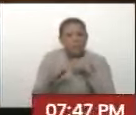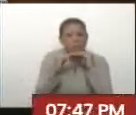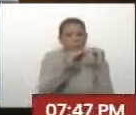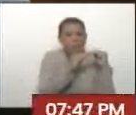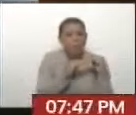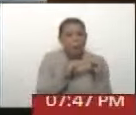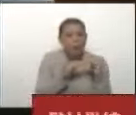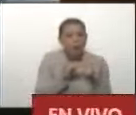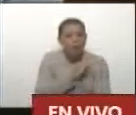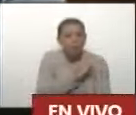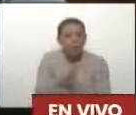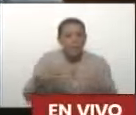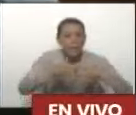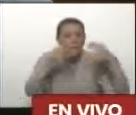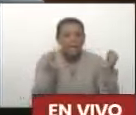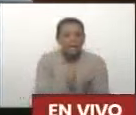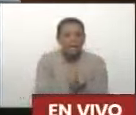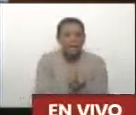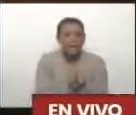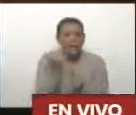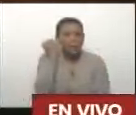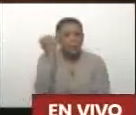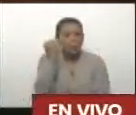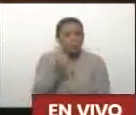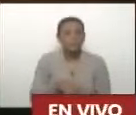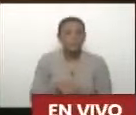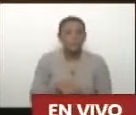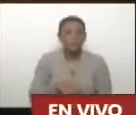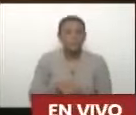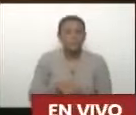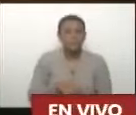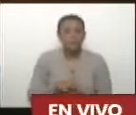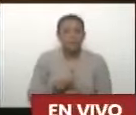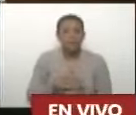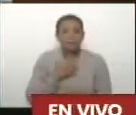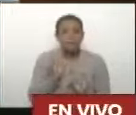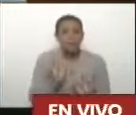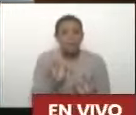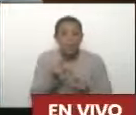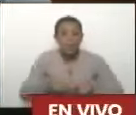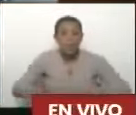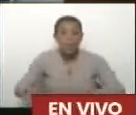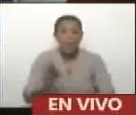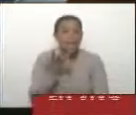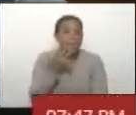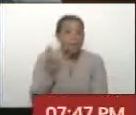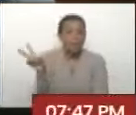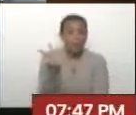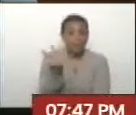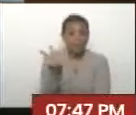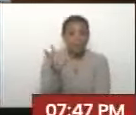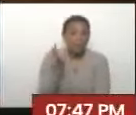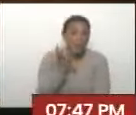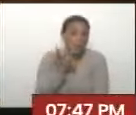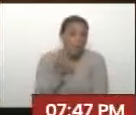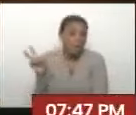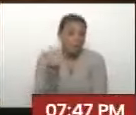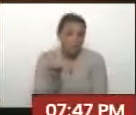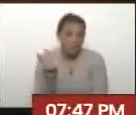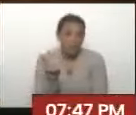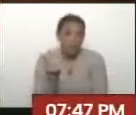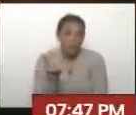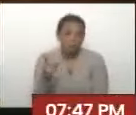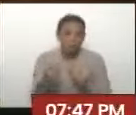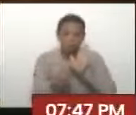genocidio guerra crímenes de guerra y les humanidad en nuestro caso aquí en Venezuela presidente Venezuela